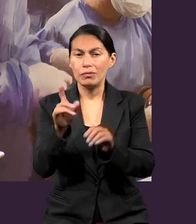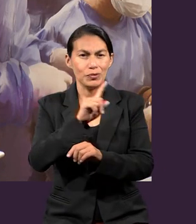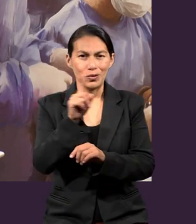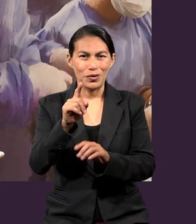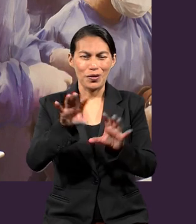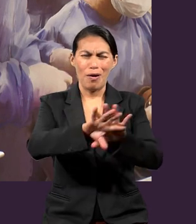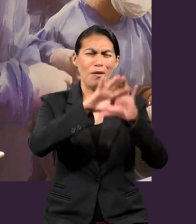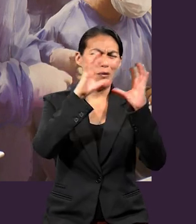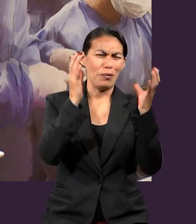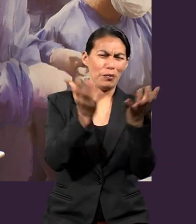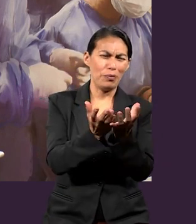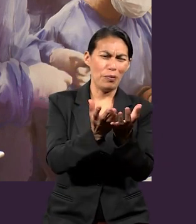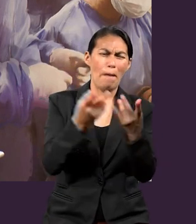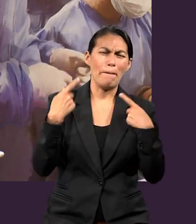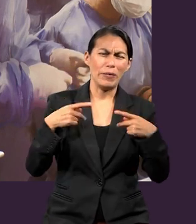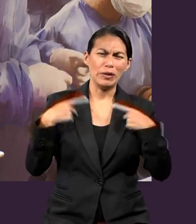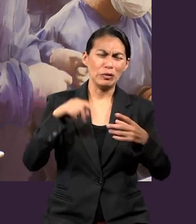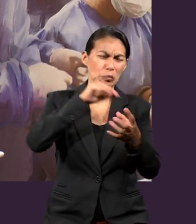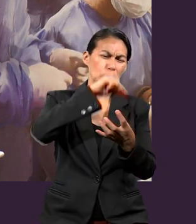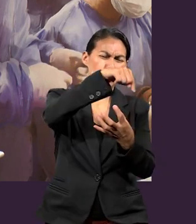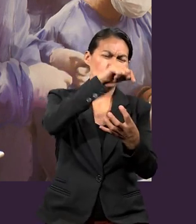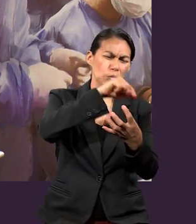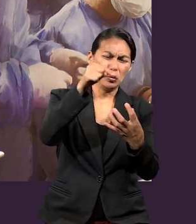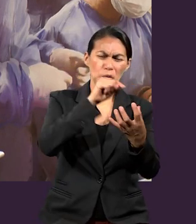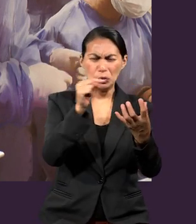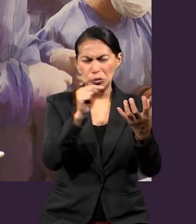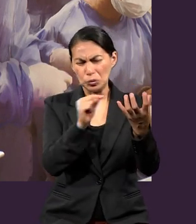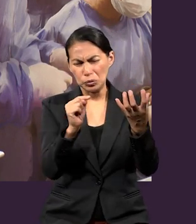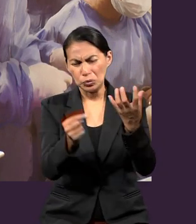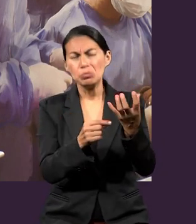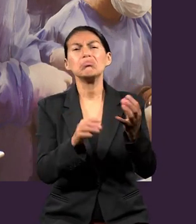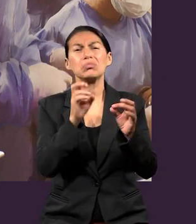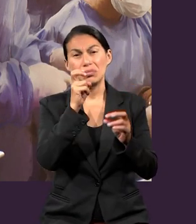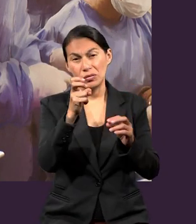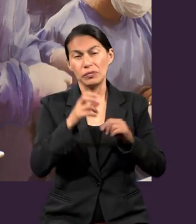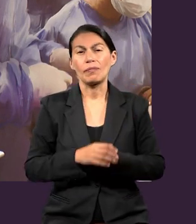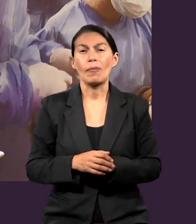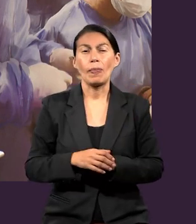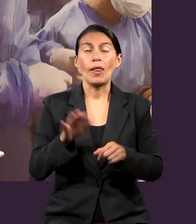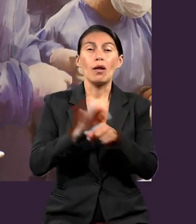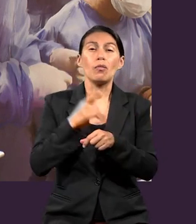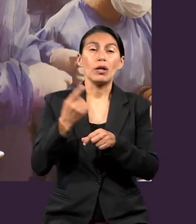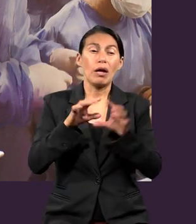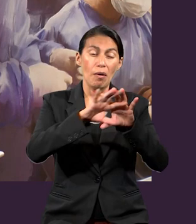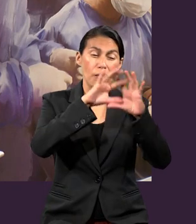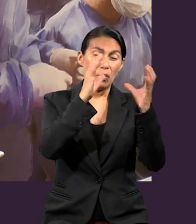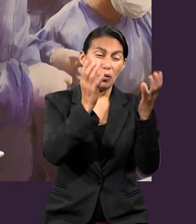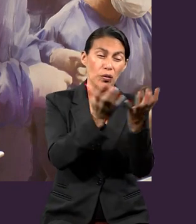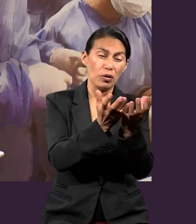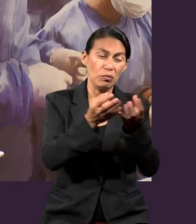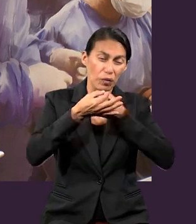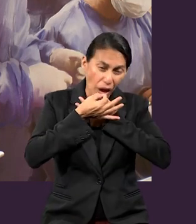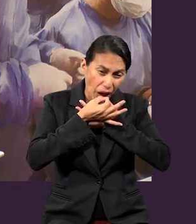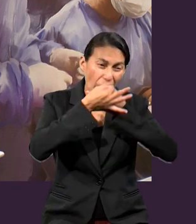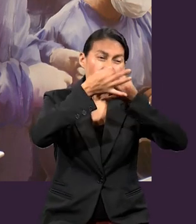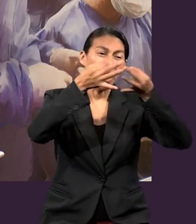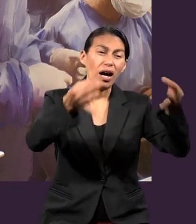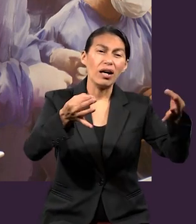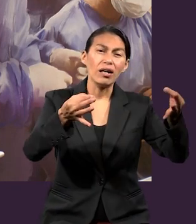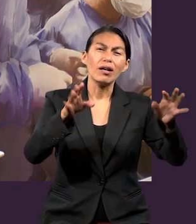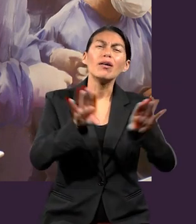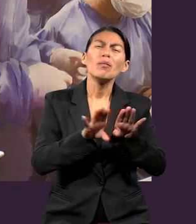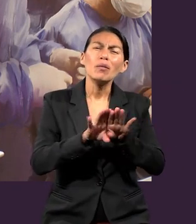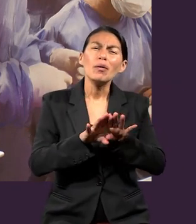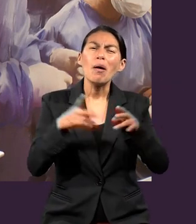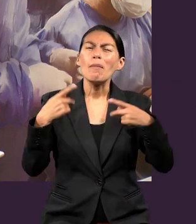un pueblo a nivel mundial. Quiere decir, porque tenemos esto de llegar a todo el mundo, sí, pero ¿cómo?